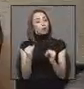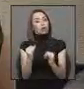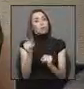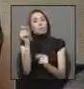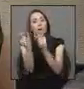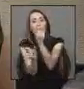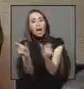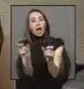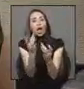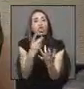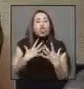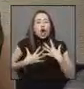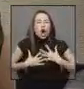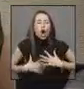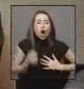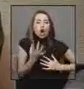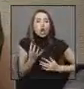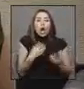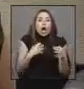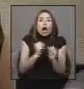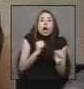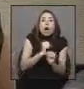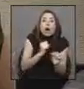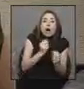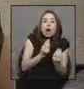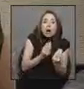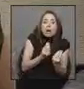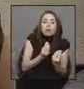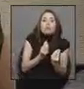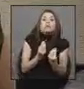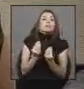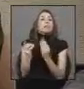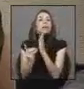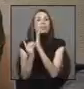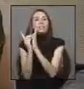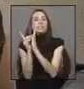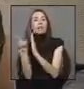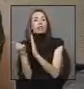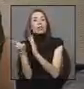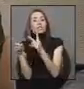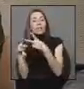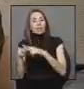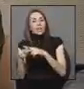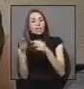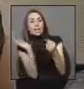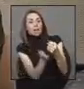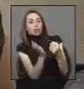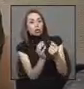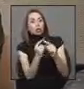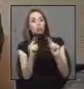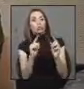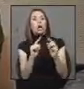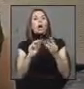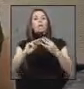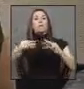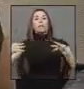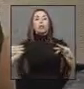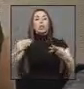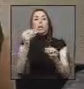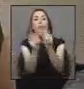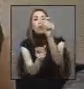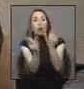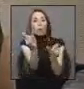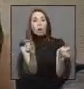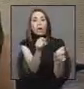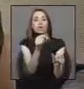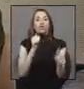infundiendo dolor y temor, desde esta perspectiva, junto al desarrollo de la técnica, se fueron perfeccionando diversos métodos de infringir